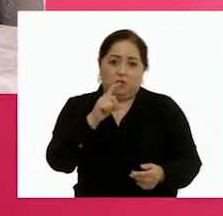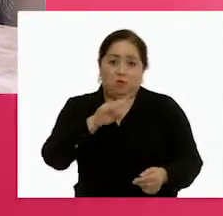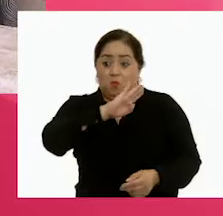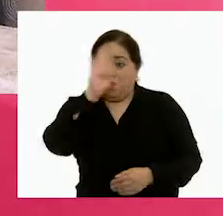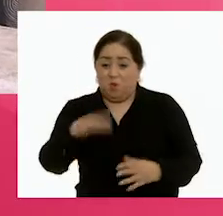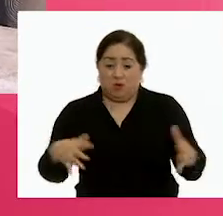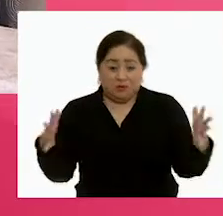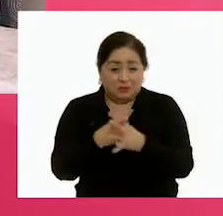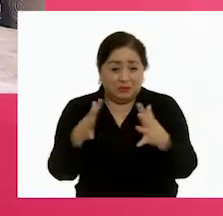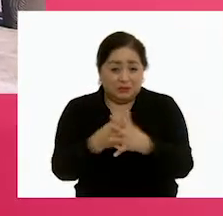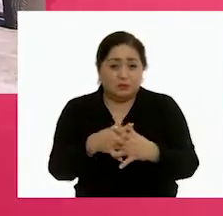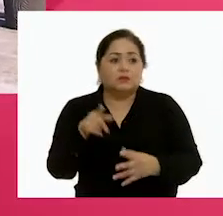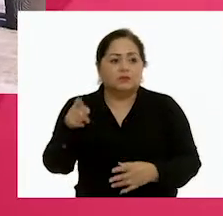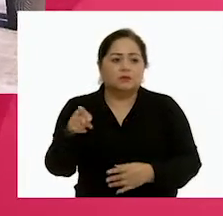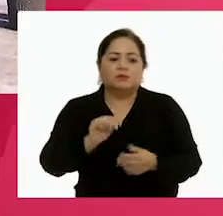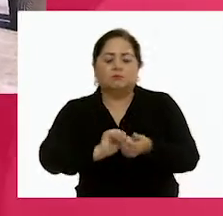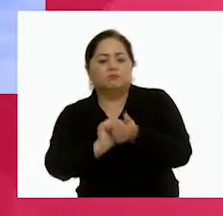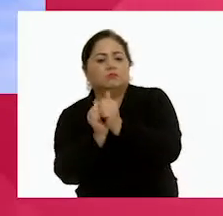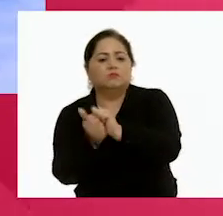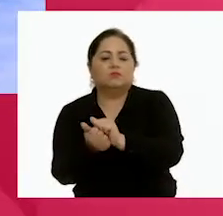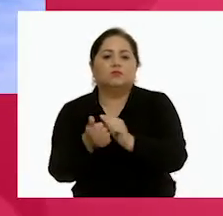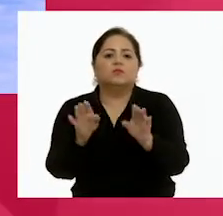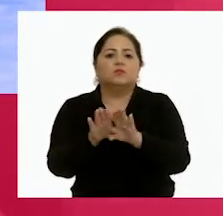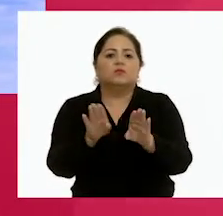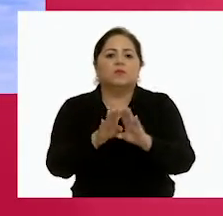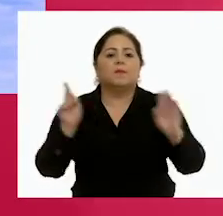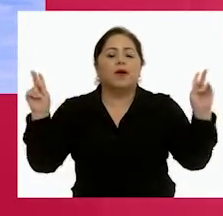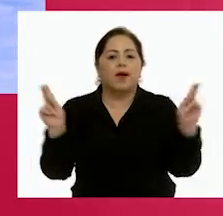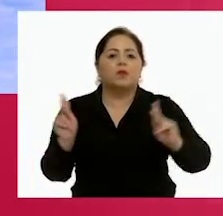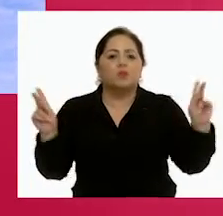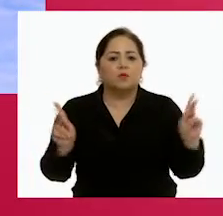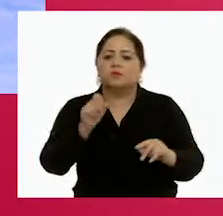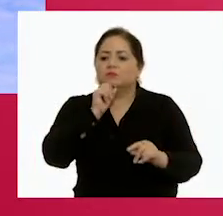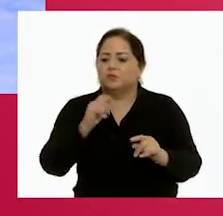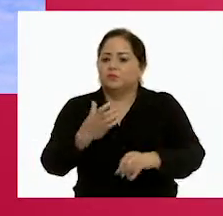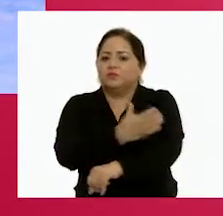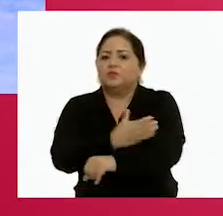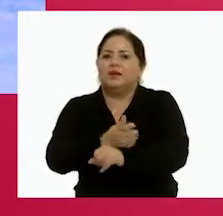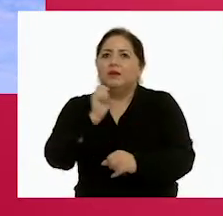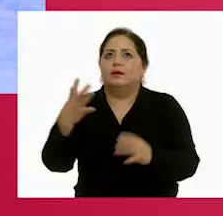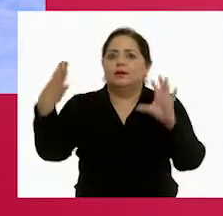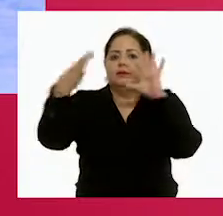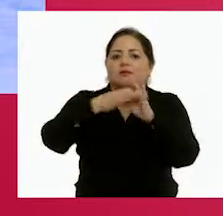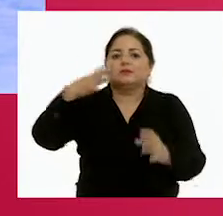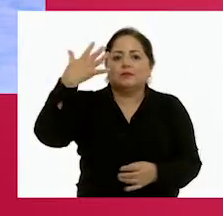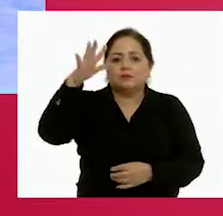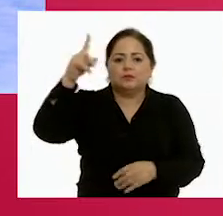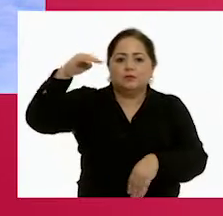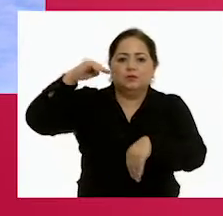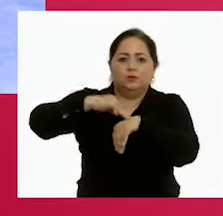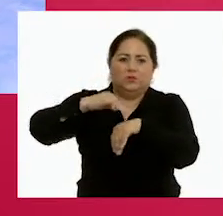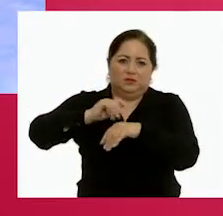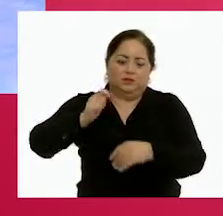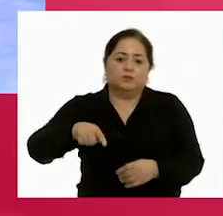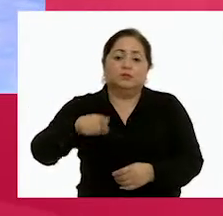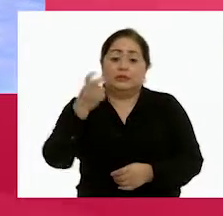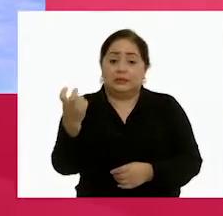en batalla, tiende a convertirse en mariposa, incluso a acompañar lo que es el sol en el momento en que por